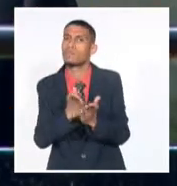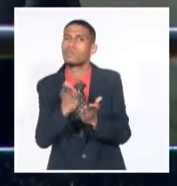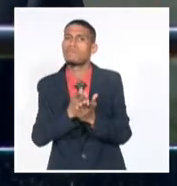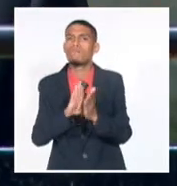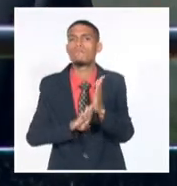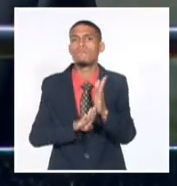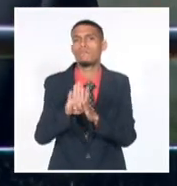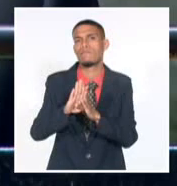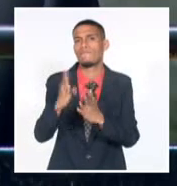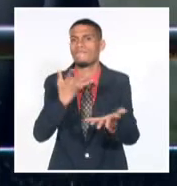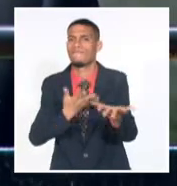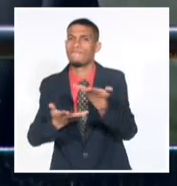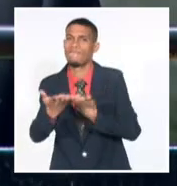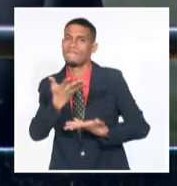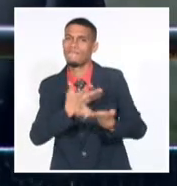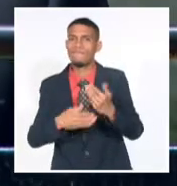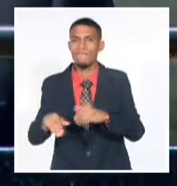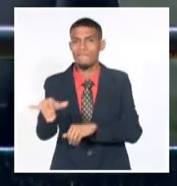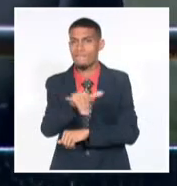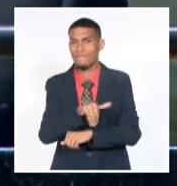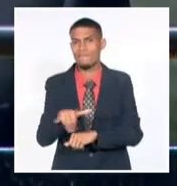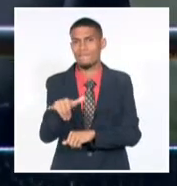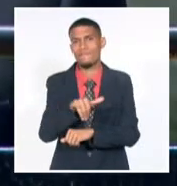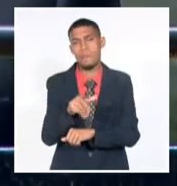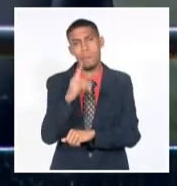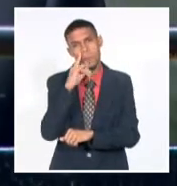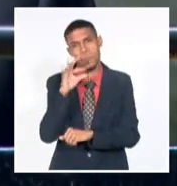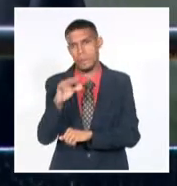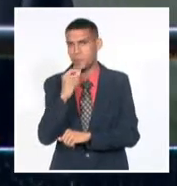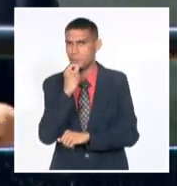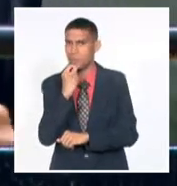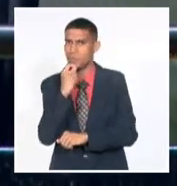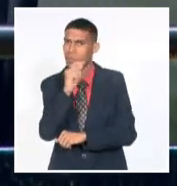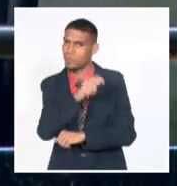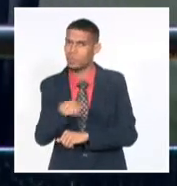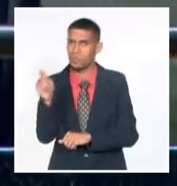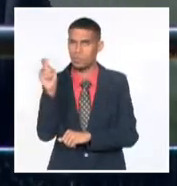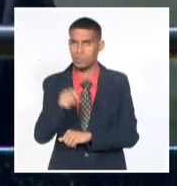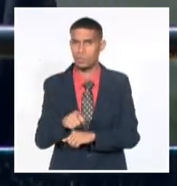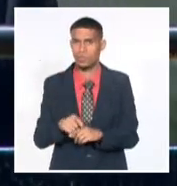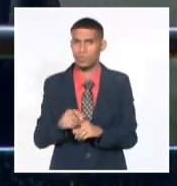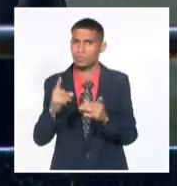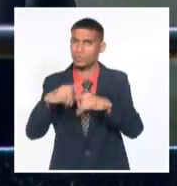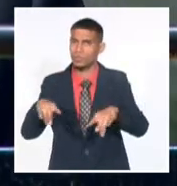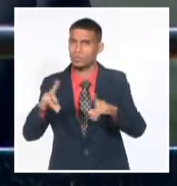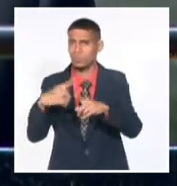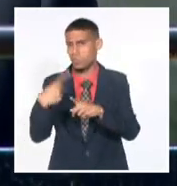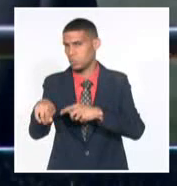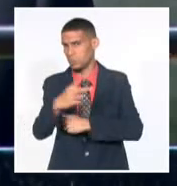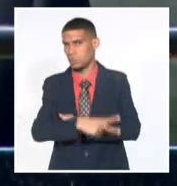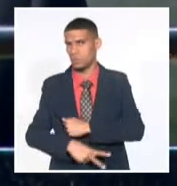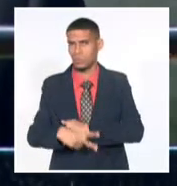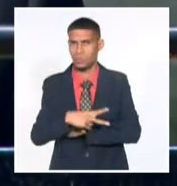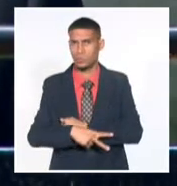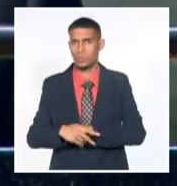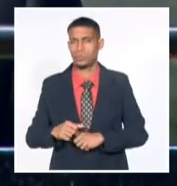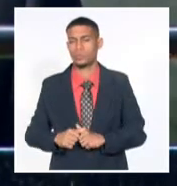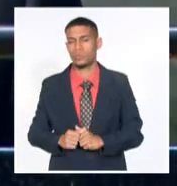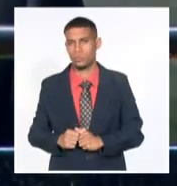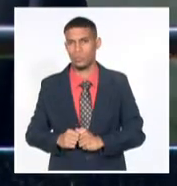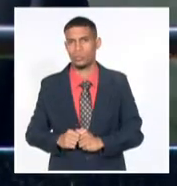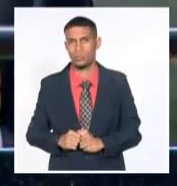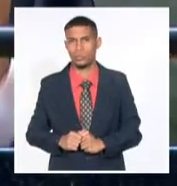interactuar en igualdad de condiciones en las comunidades académicas, científicas y